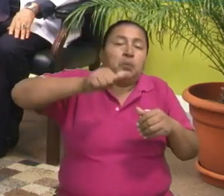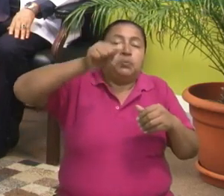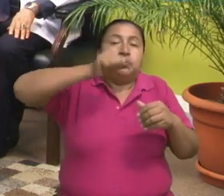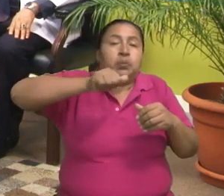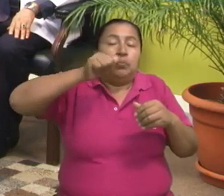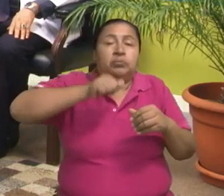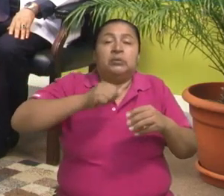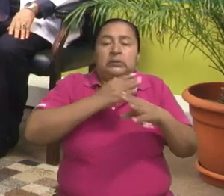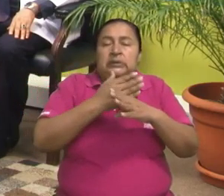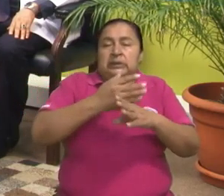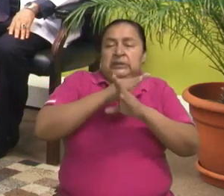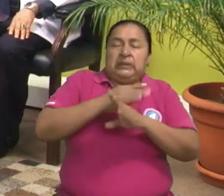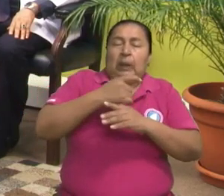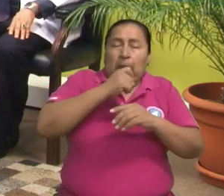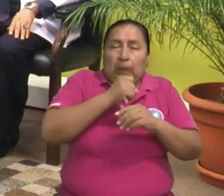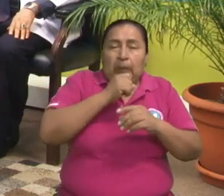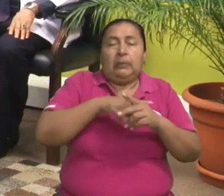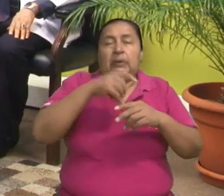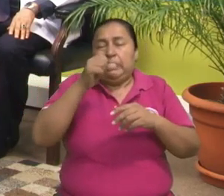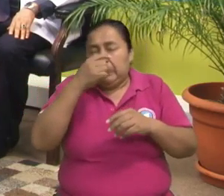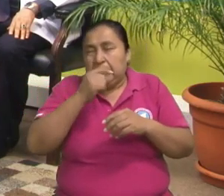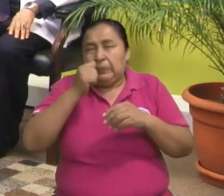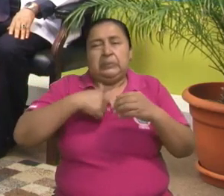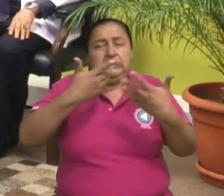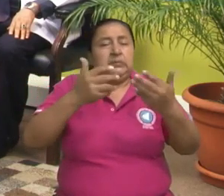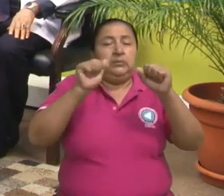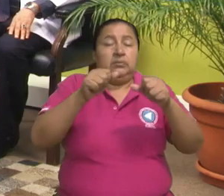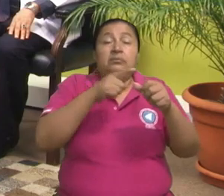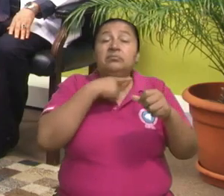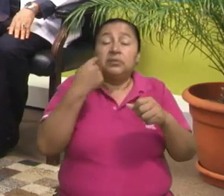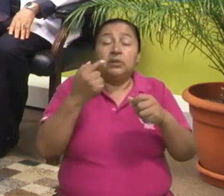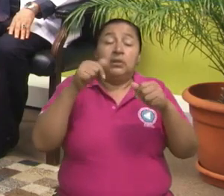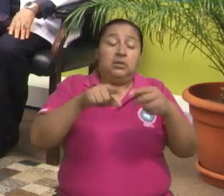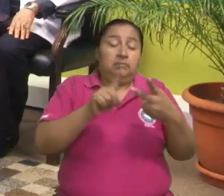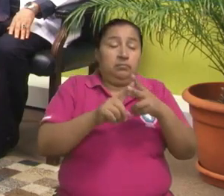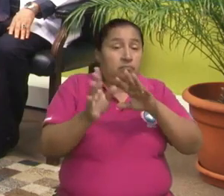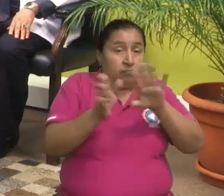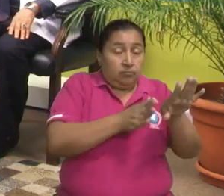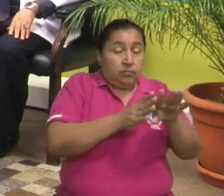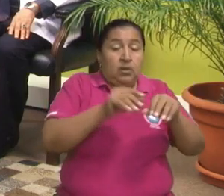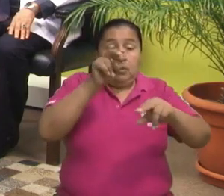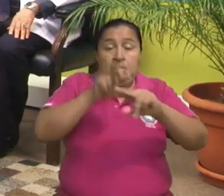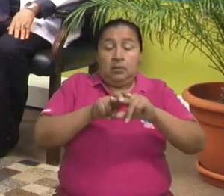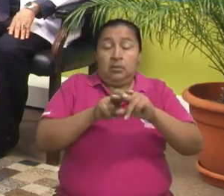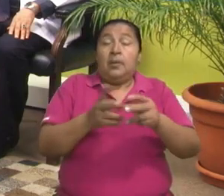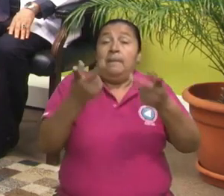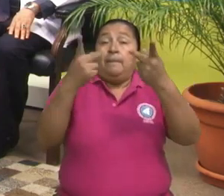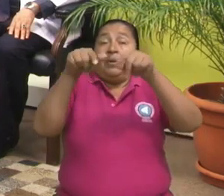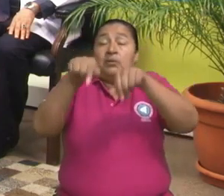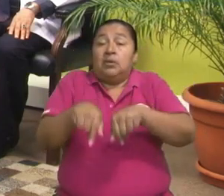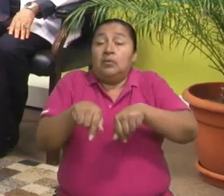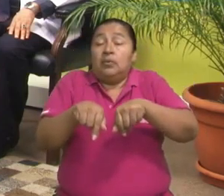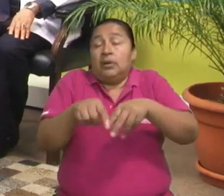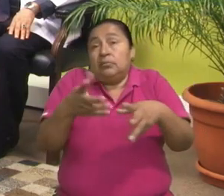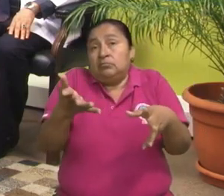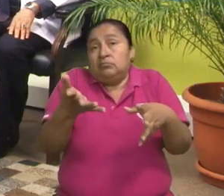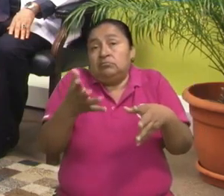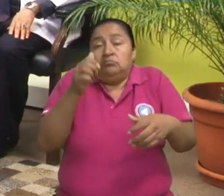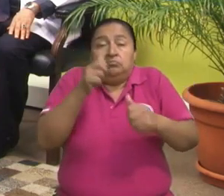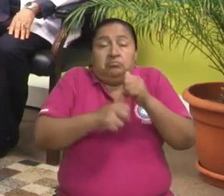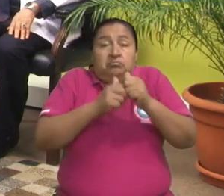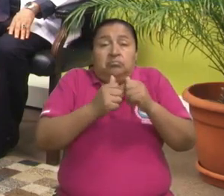activista mi nico antitusivos verdad si es un problema viral ahora sí ya este es